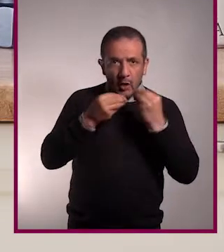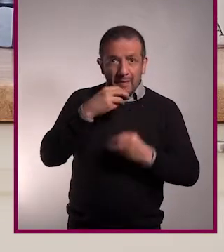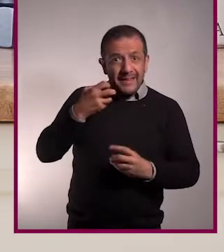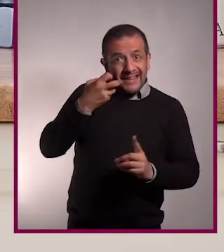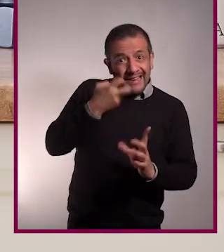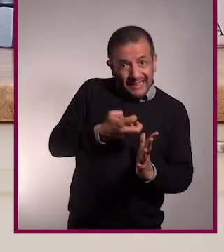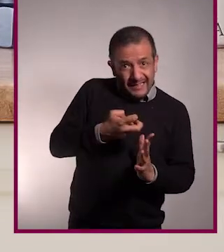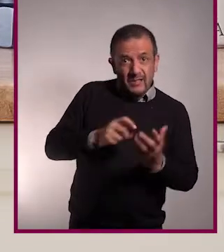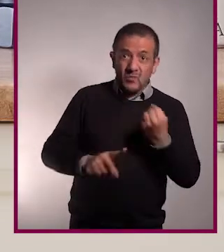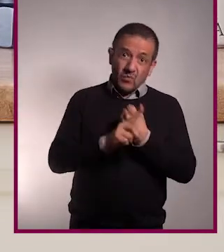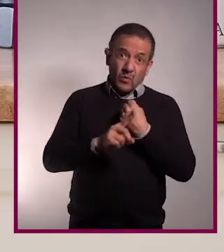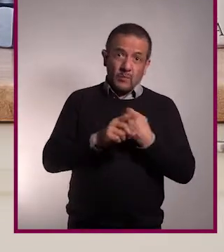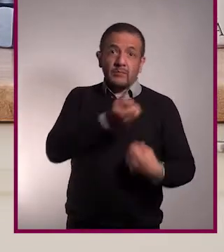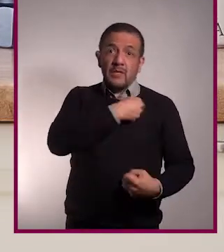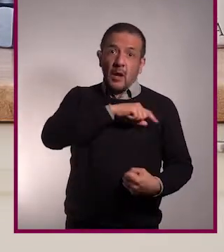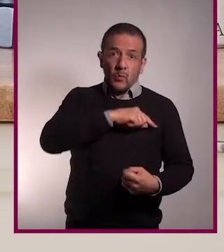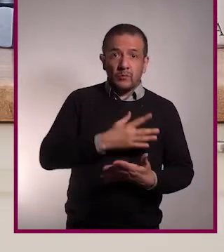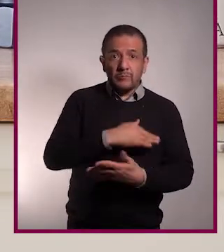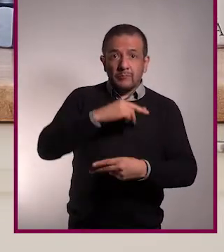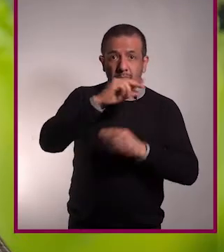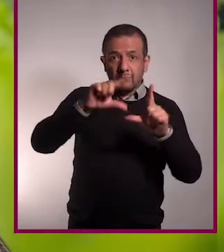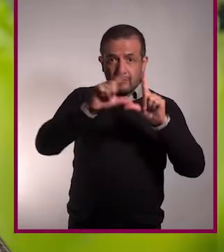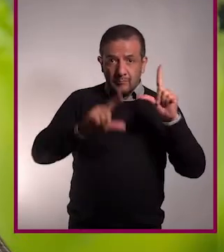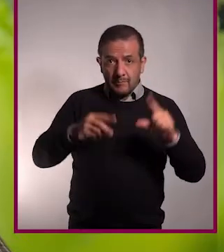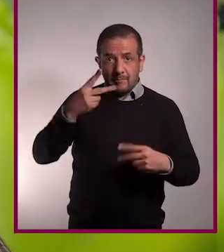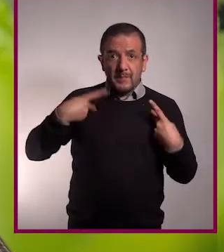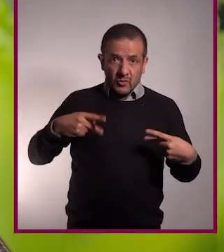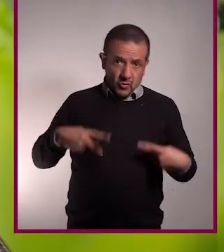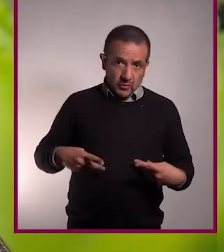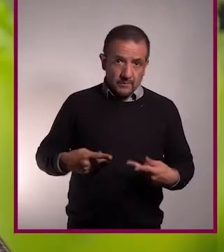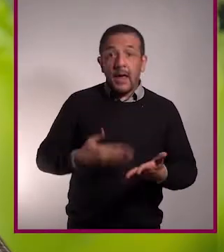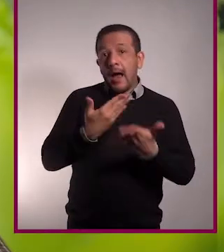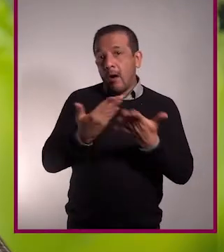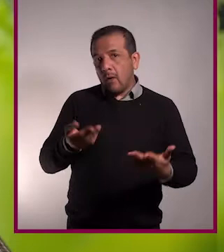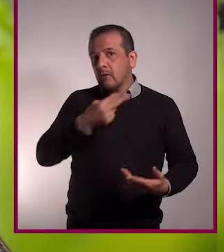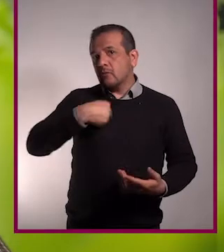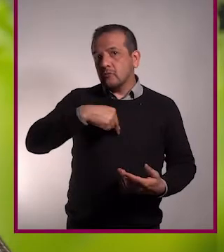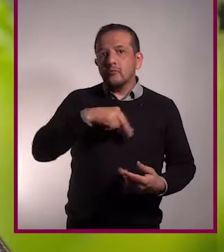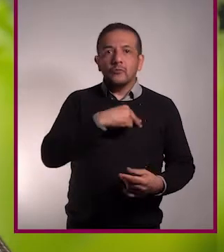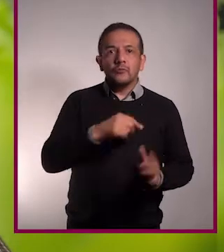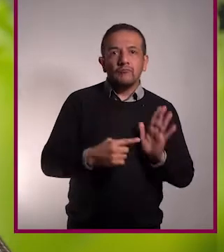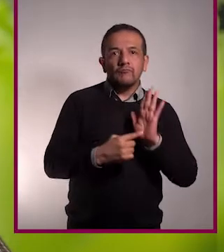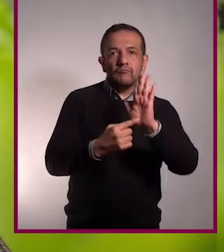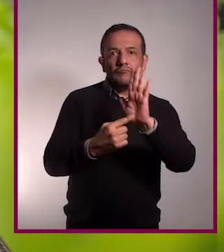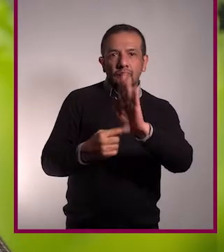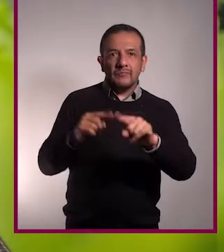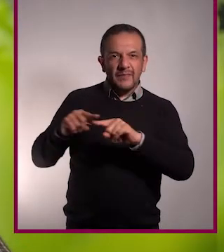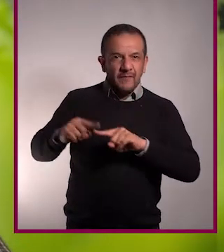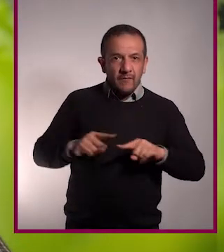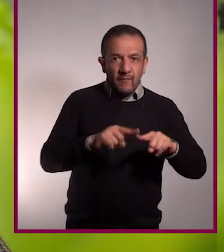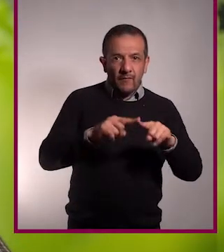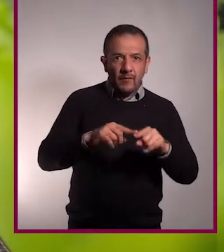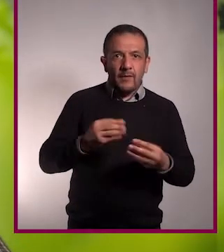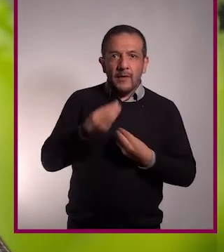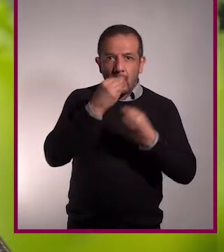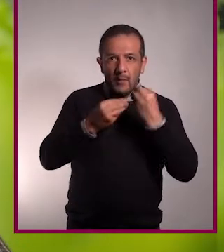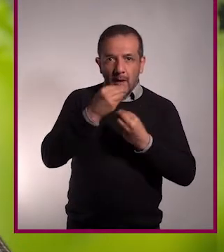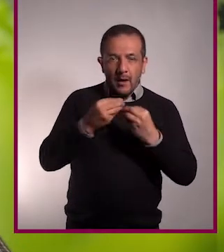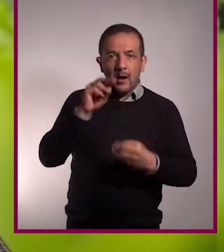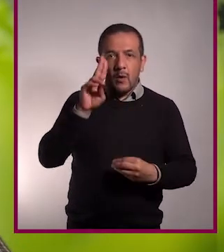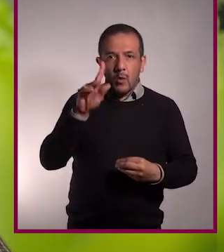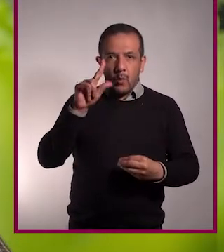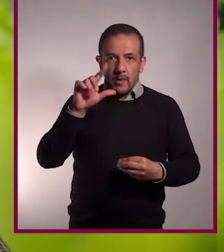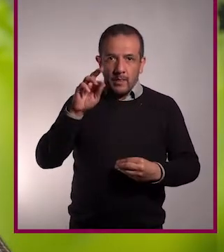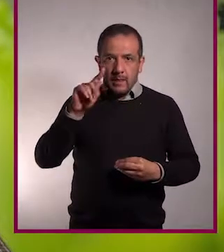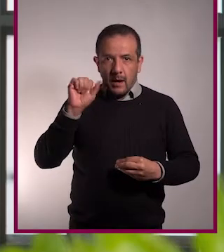en un importante problema de salud pública. Hoy vamos a ver toda la gama de alimentos ultraprocesados, muchos de los que ni siquiera sabíamos que